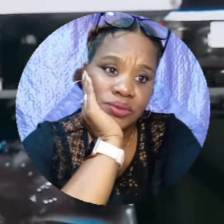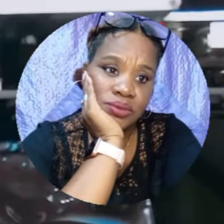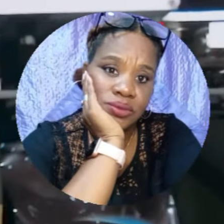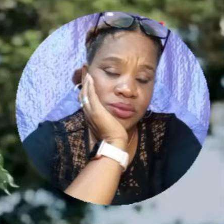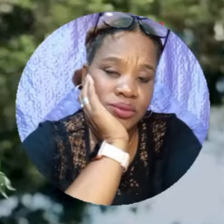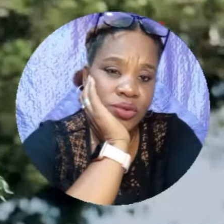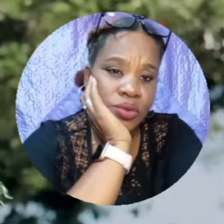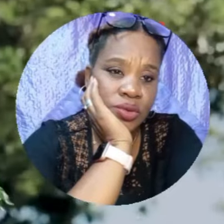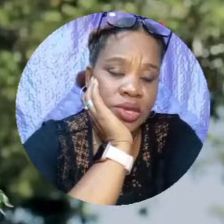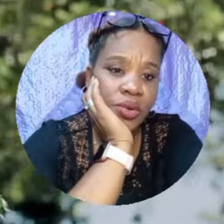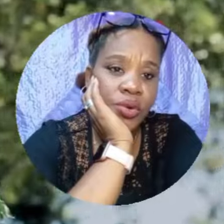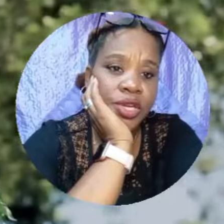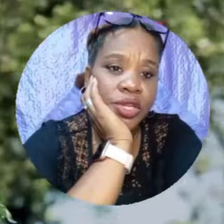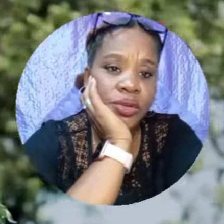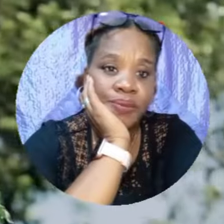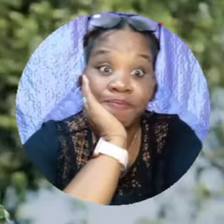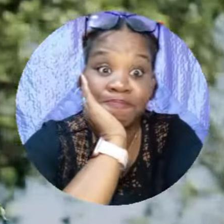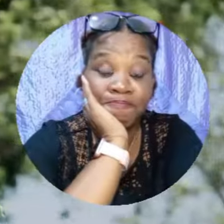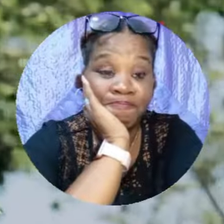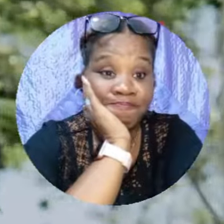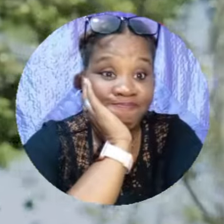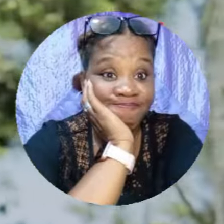Origen Dominicano. Qué bonito.